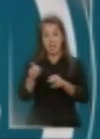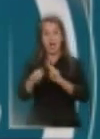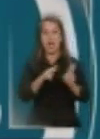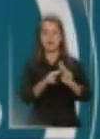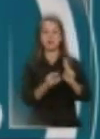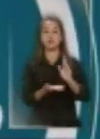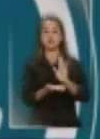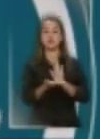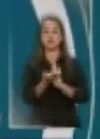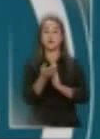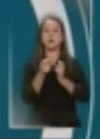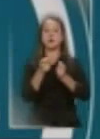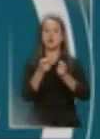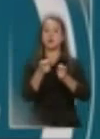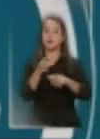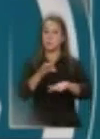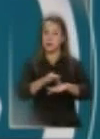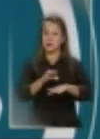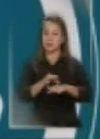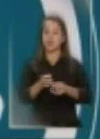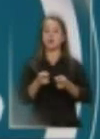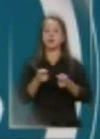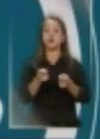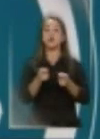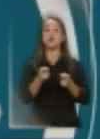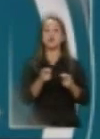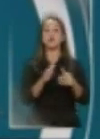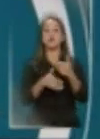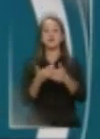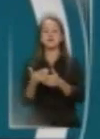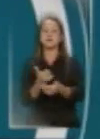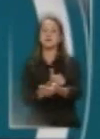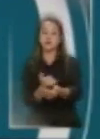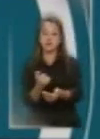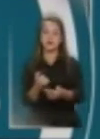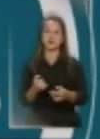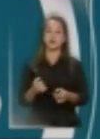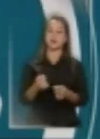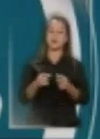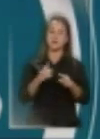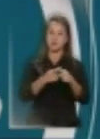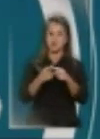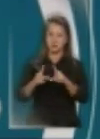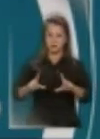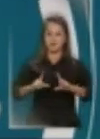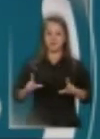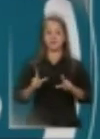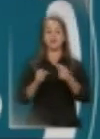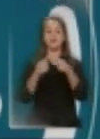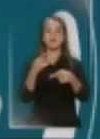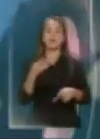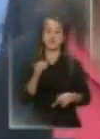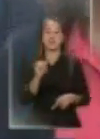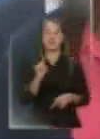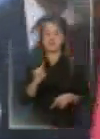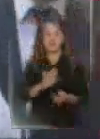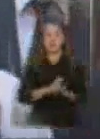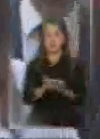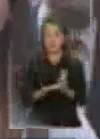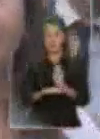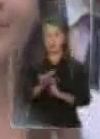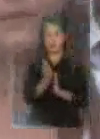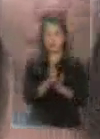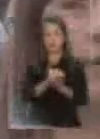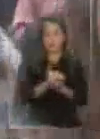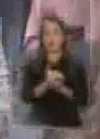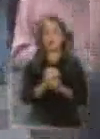suba el costo de la medicina, el costo de los procedimientos y de los valores de los planes de ISAPRE. Con temas